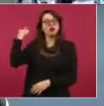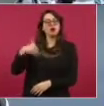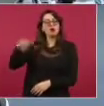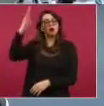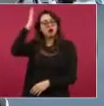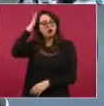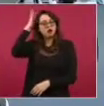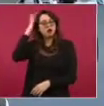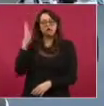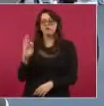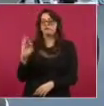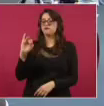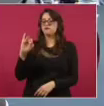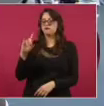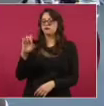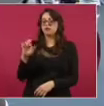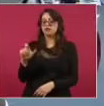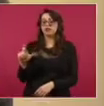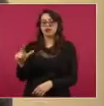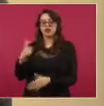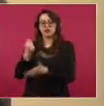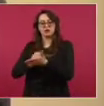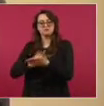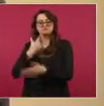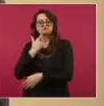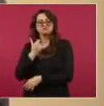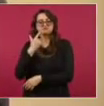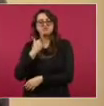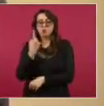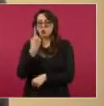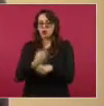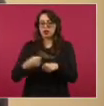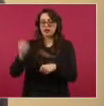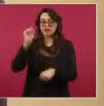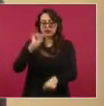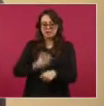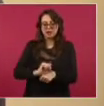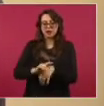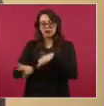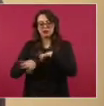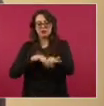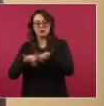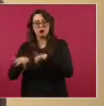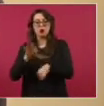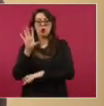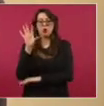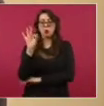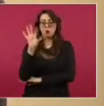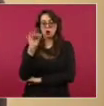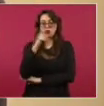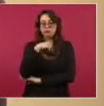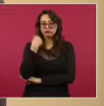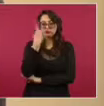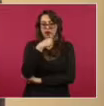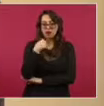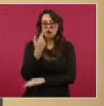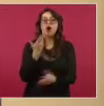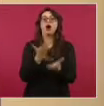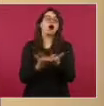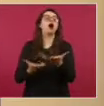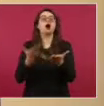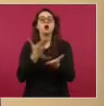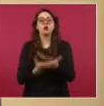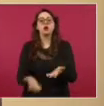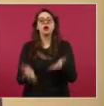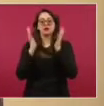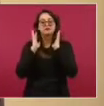líderes subsecuentes por la semana de 40 horas, que ahora en el actual de un presidente obrerista de mano firme